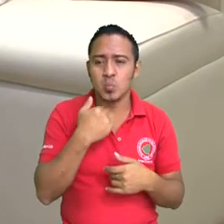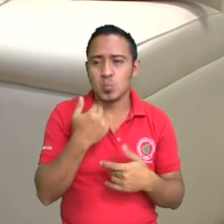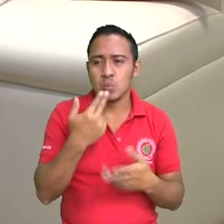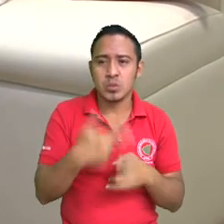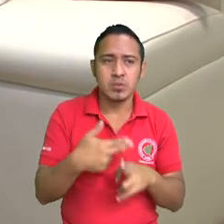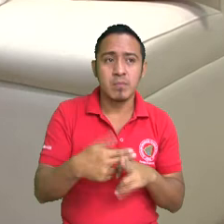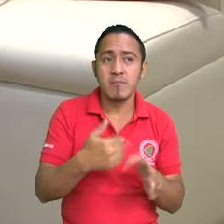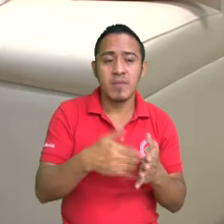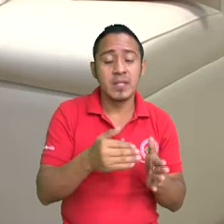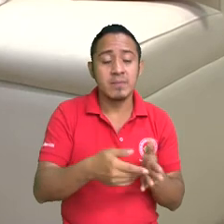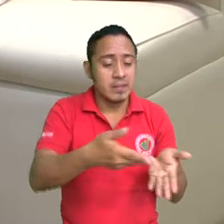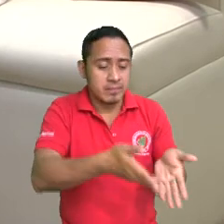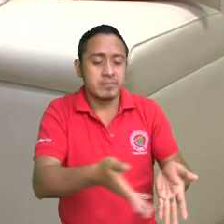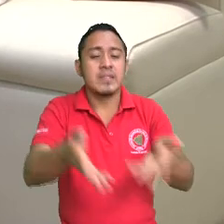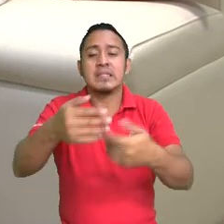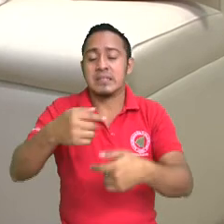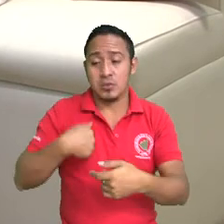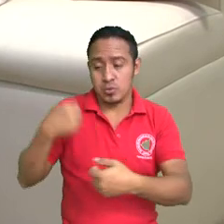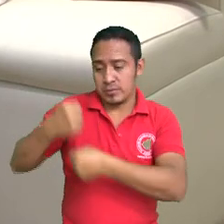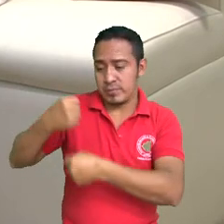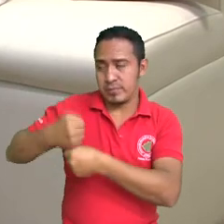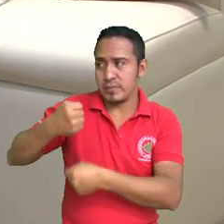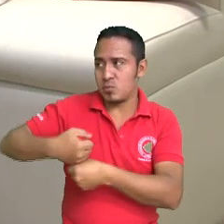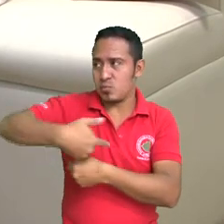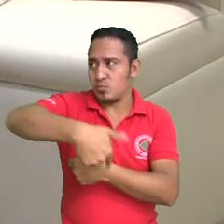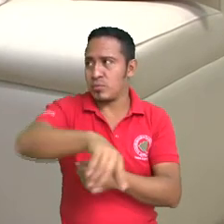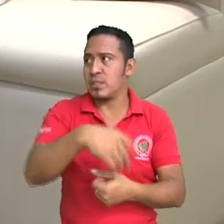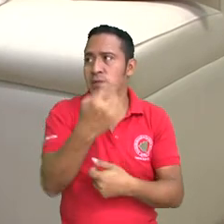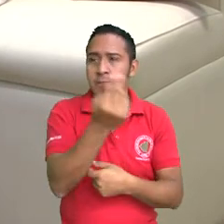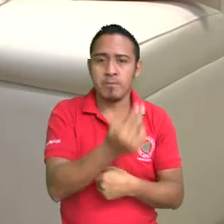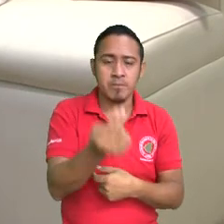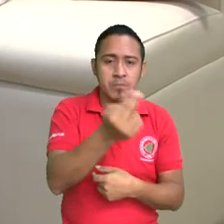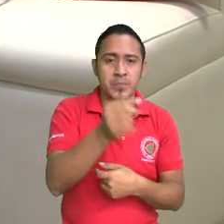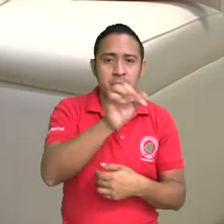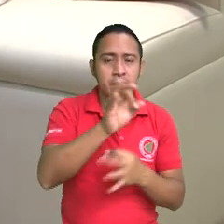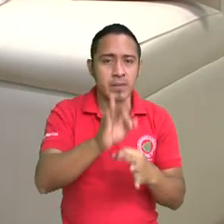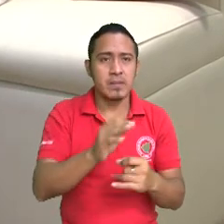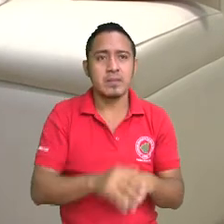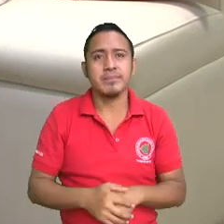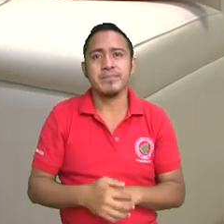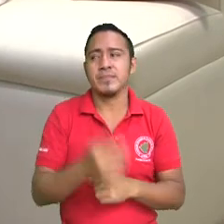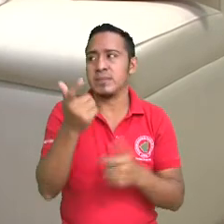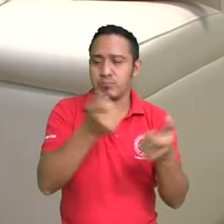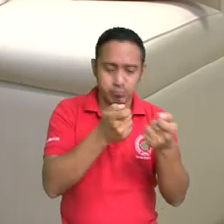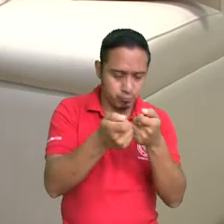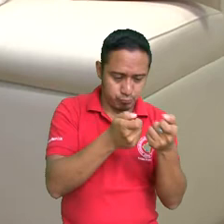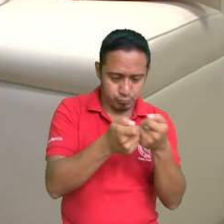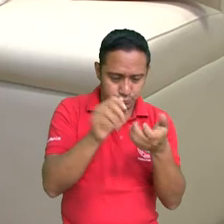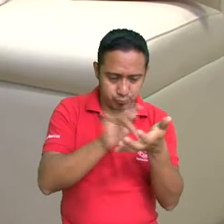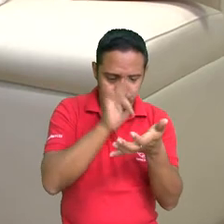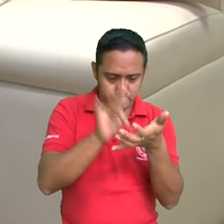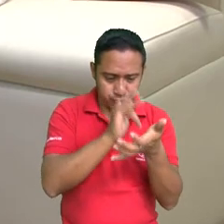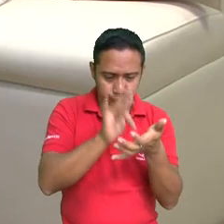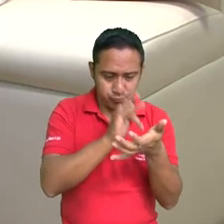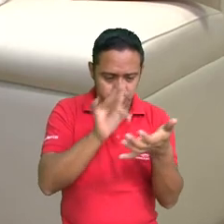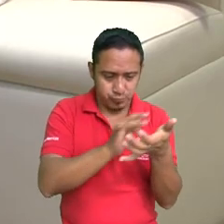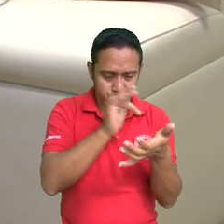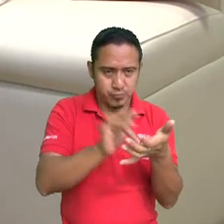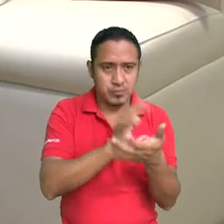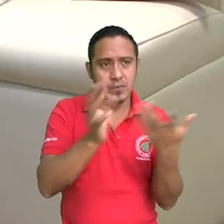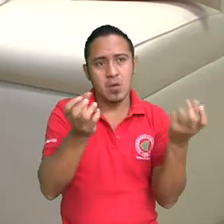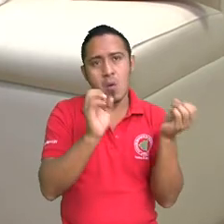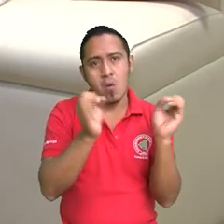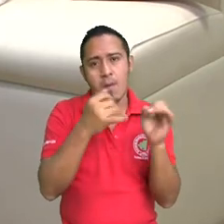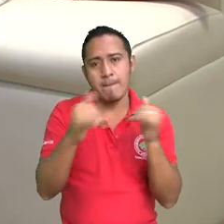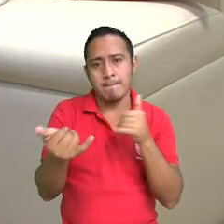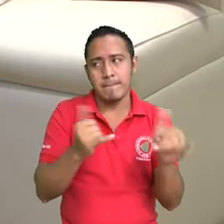o más cómoda de que el padre de familia mantenga ocupado al niño es darle el celular para que esté viendo video o para que